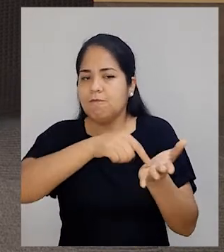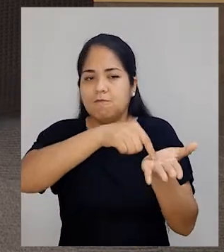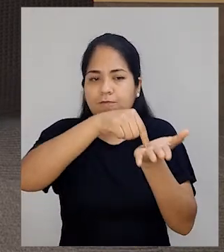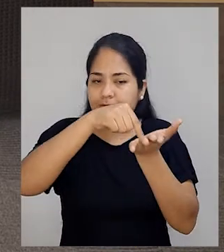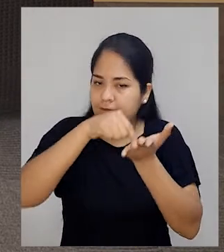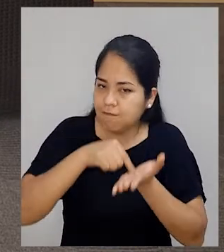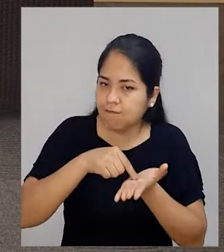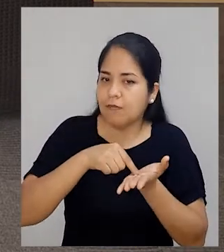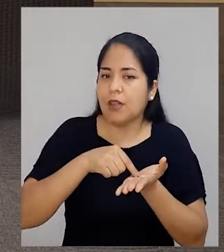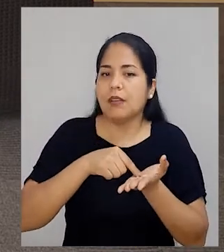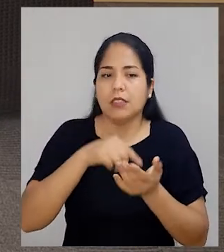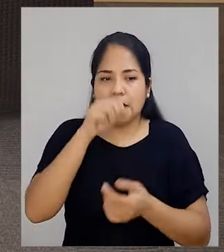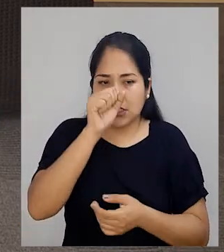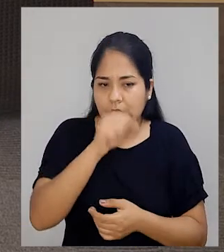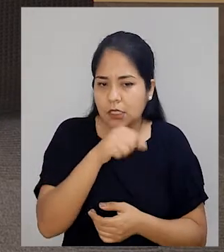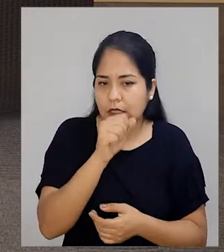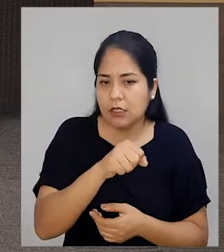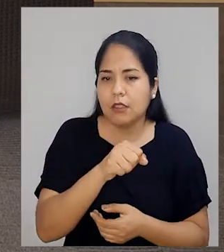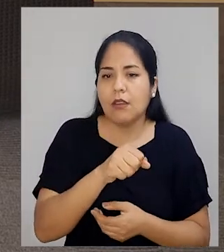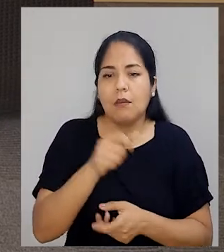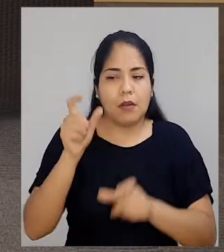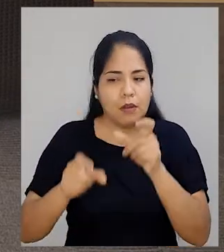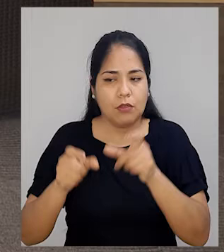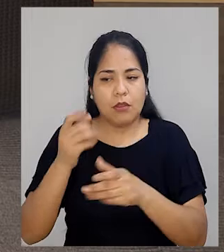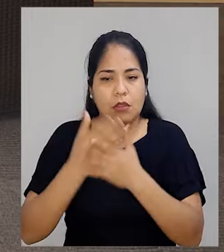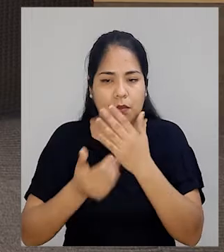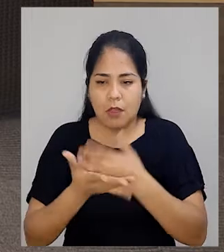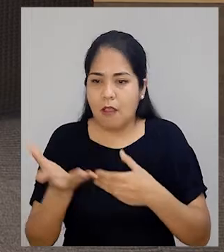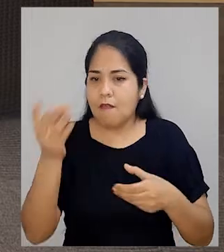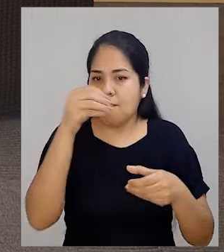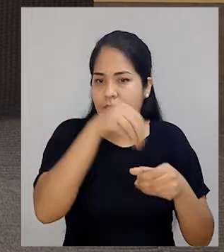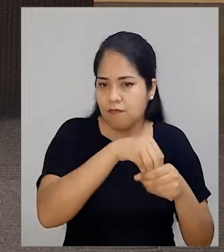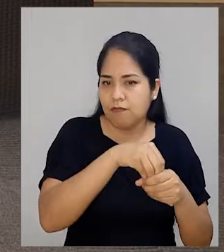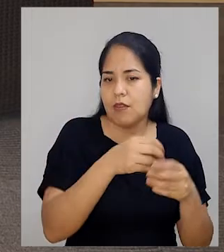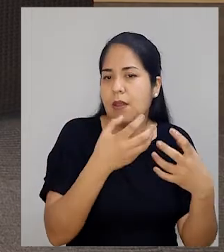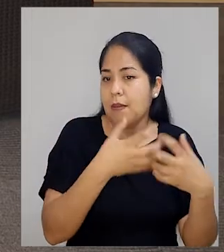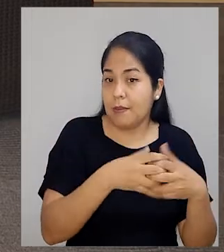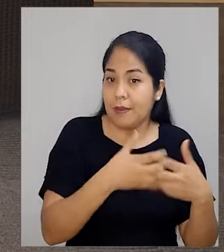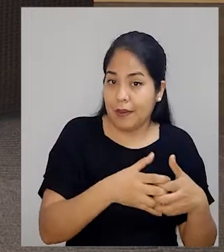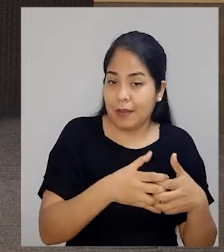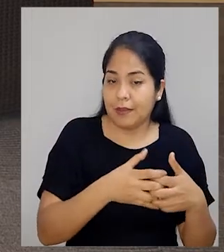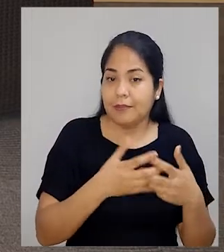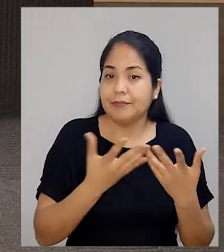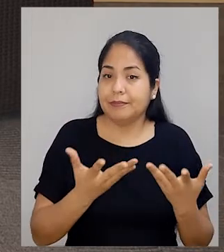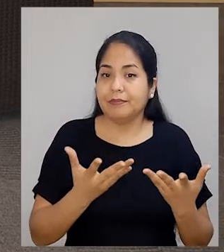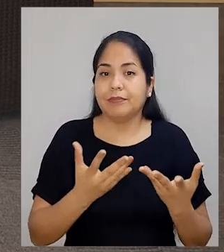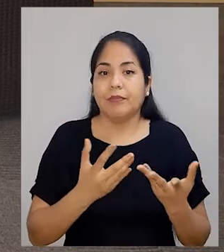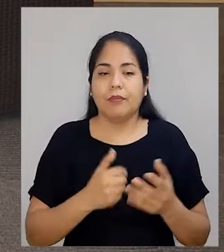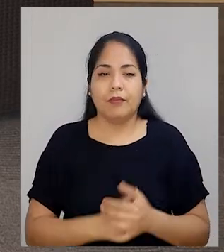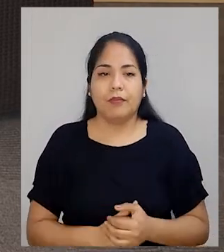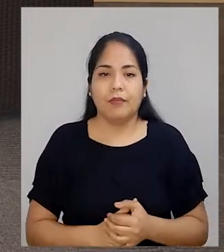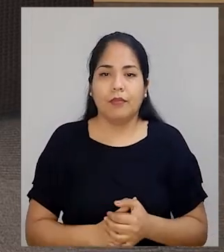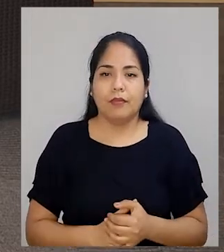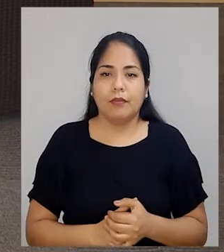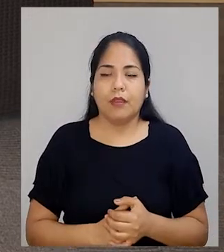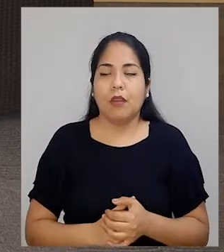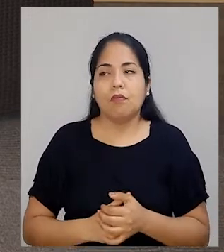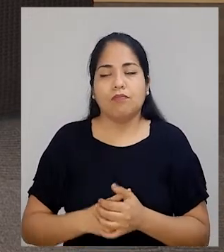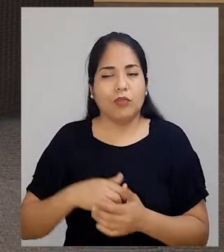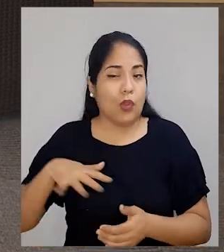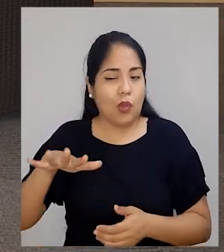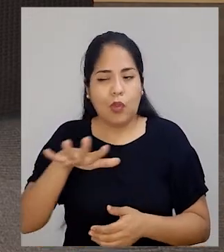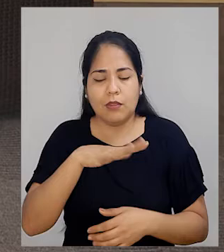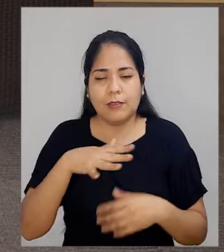debe obligar a las empresas a que cuenten con personas con discapacidad en su planilla. De una u otra